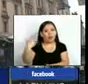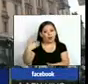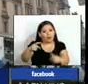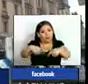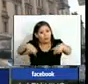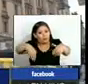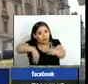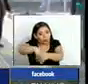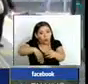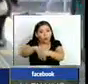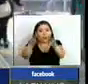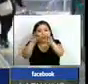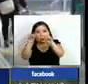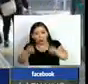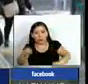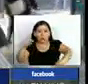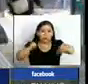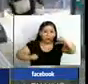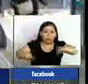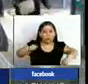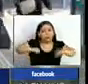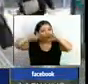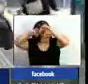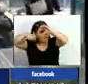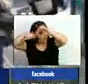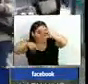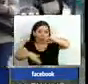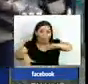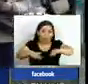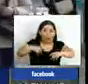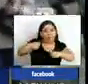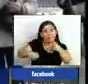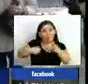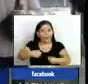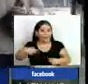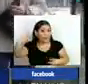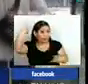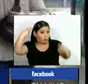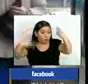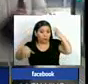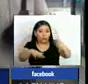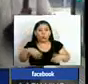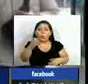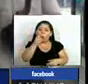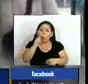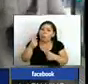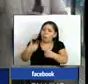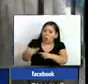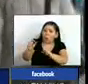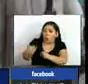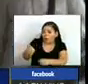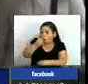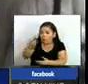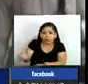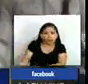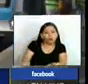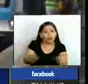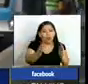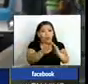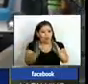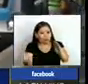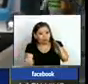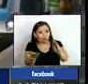de fútbol, museos, teatros, cines, gimnasios, peluquerías y restaurantes, aunque estos podrán funcionar con la modalidad de envío a